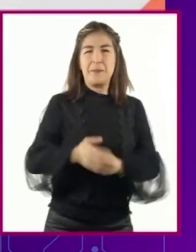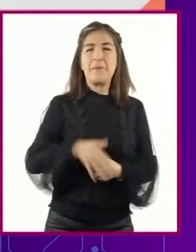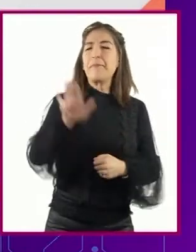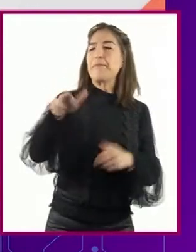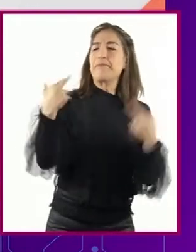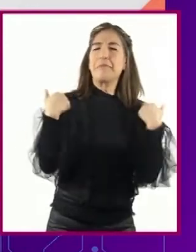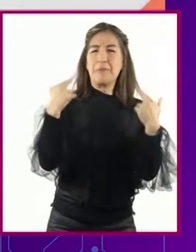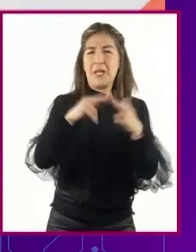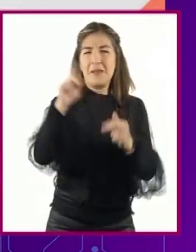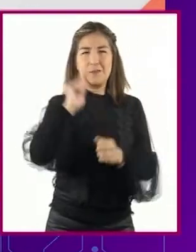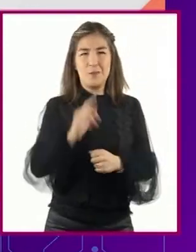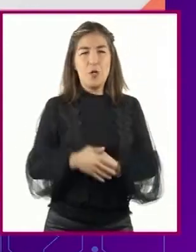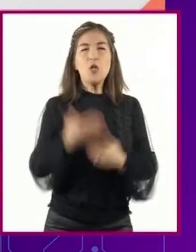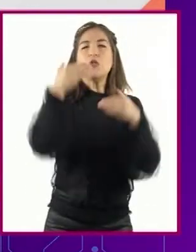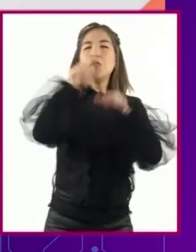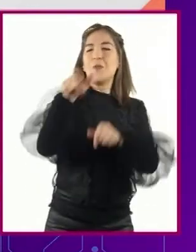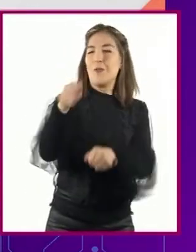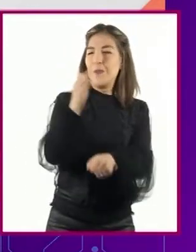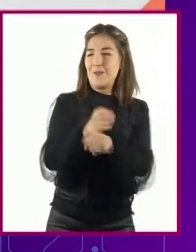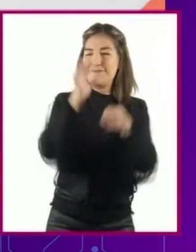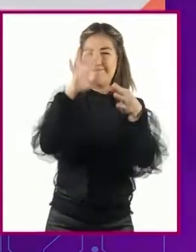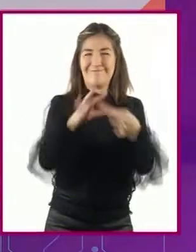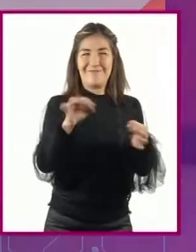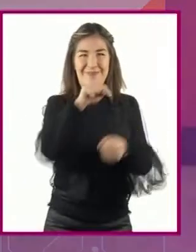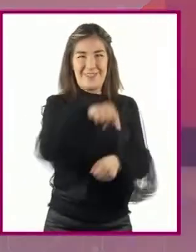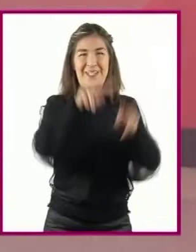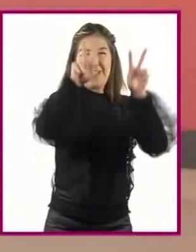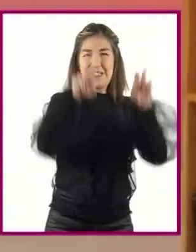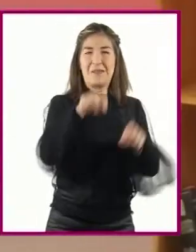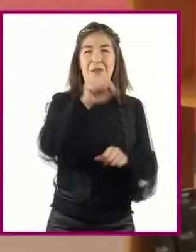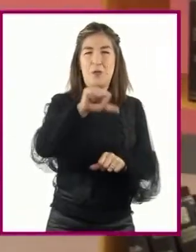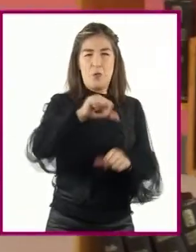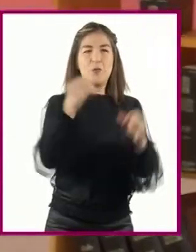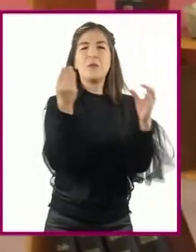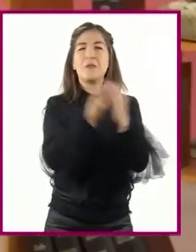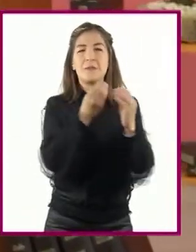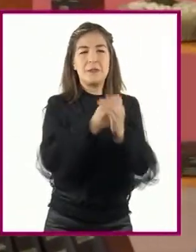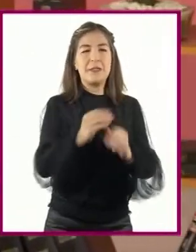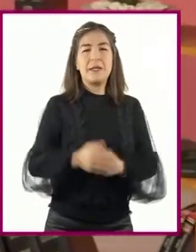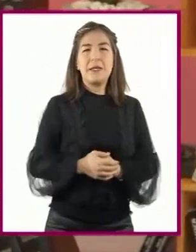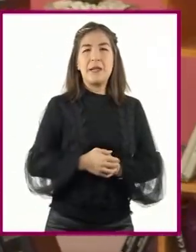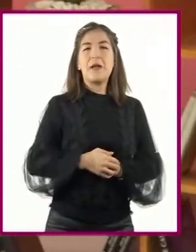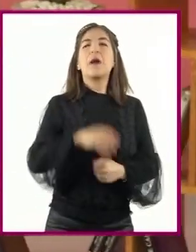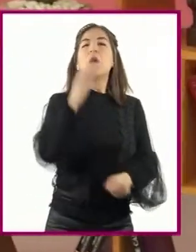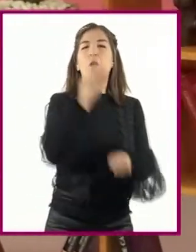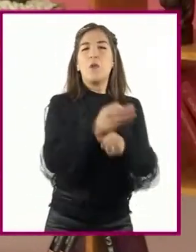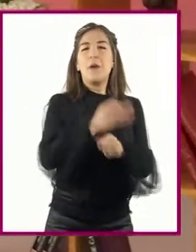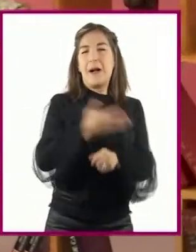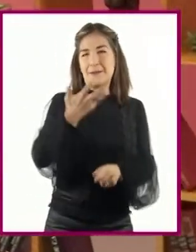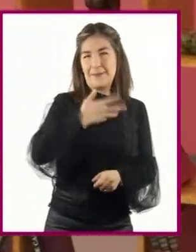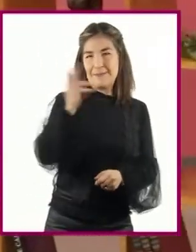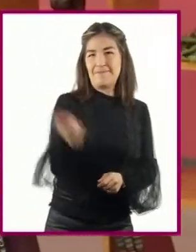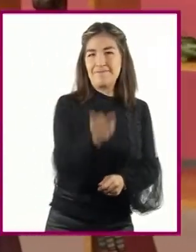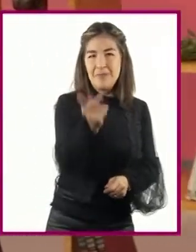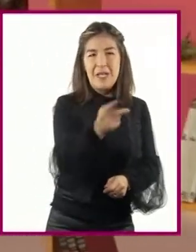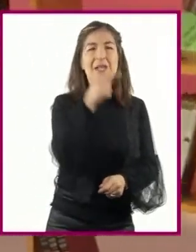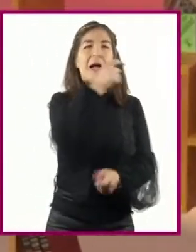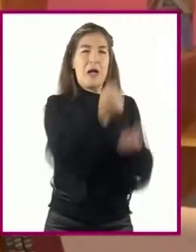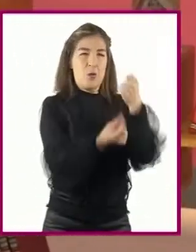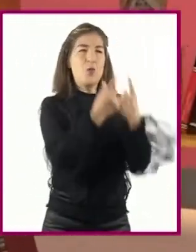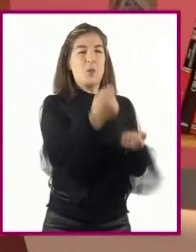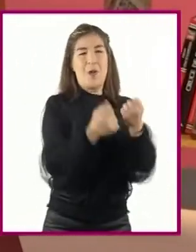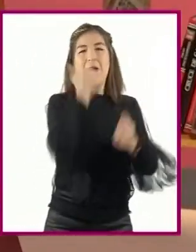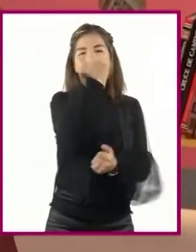Maestra, respecto al tema que estamos tratando en esta sesión, tenemos algunas preguntas que plantearon